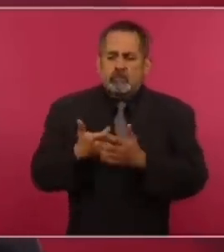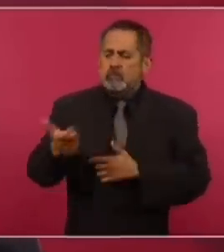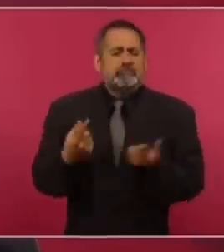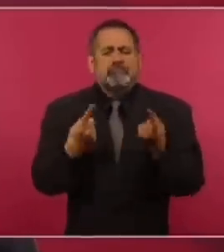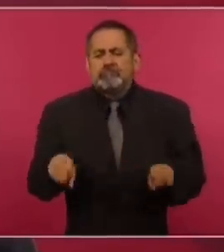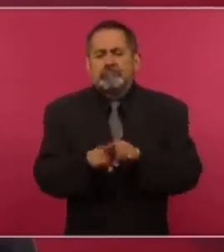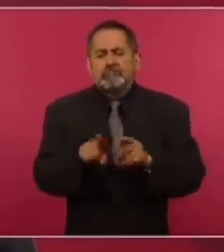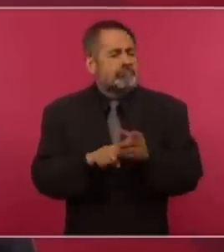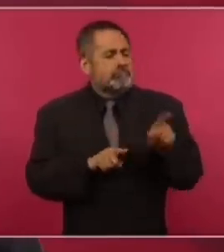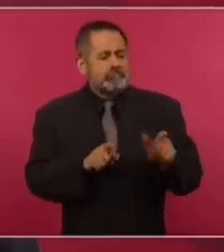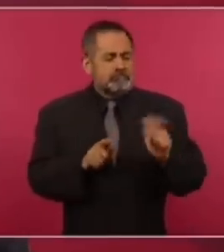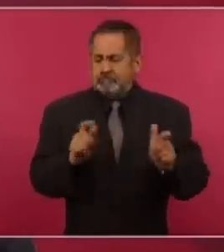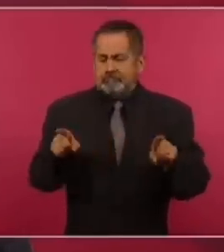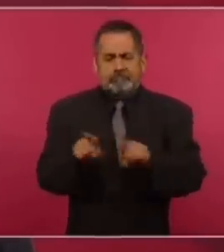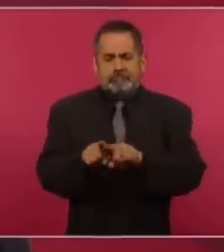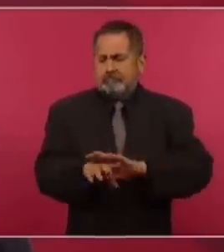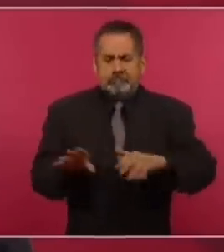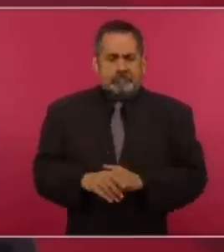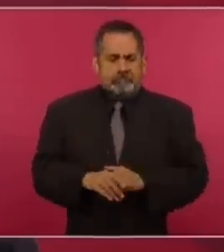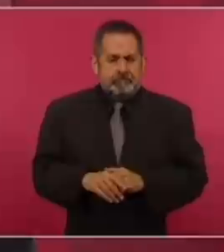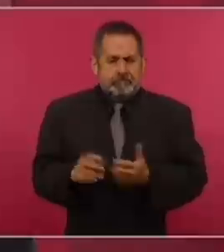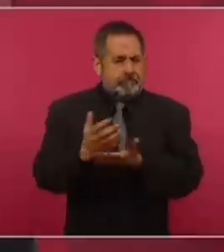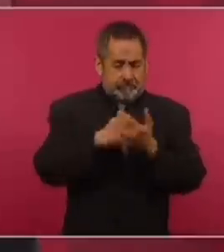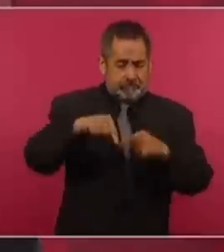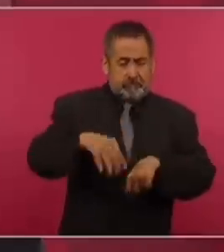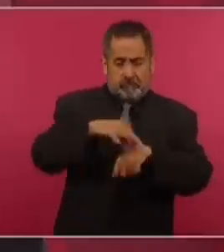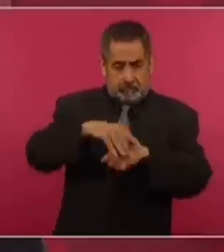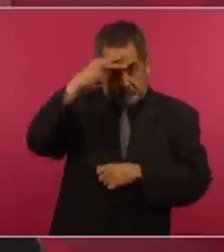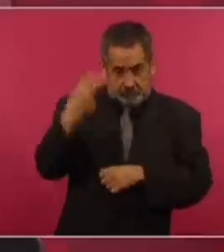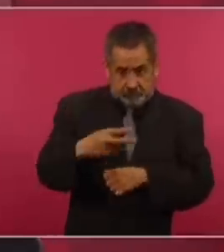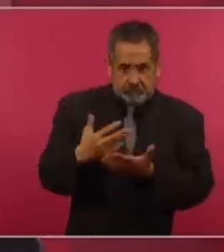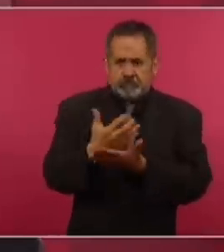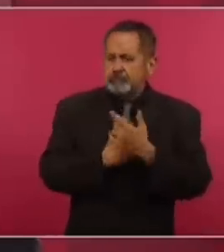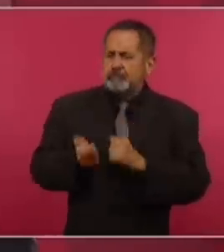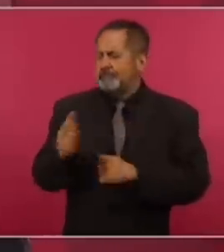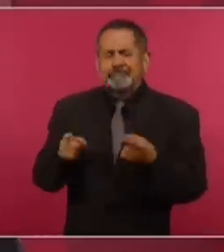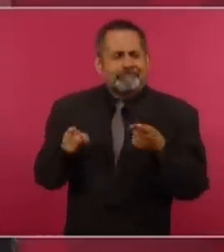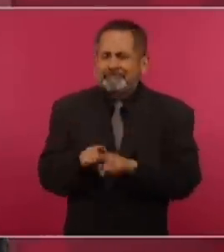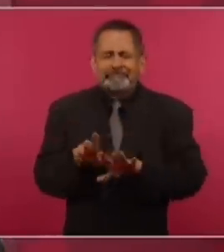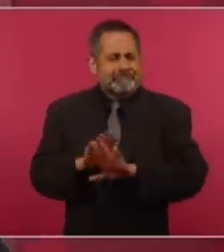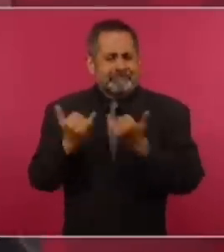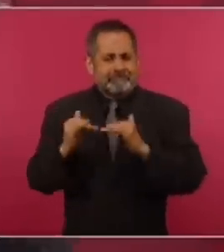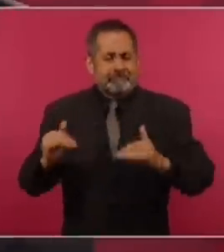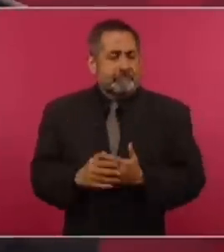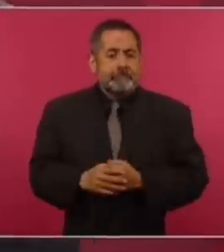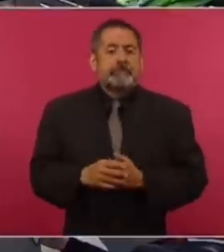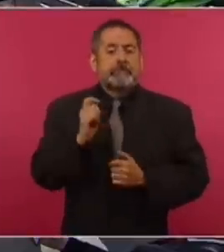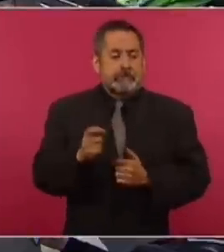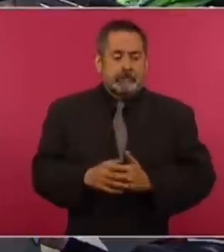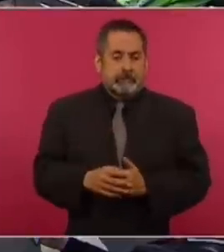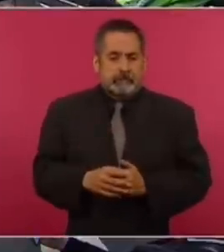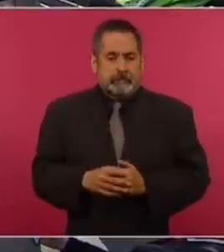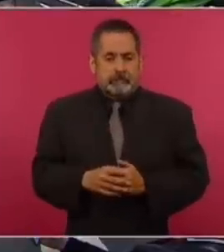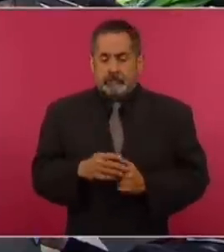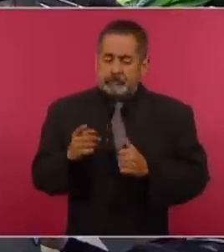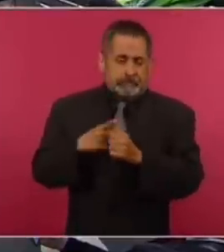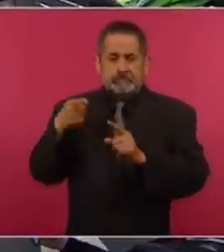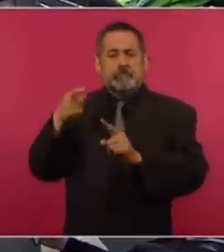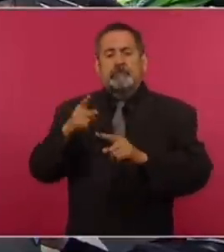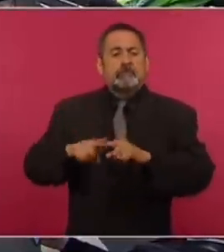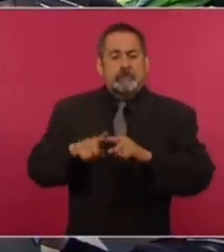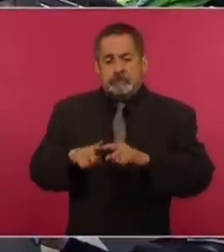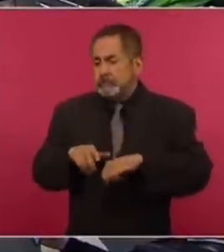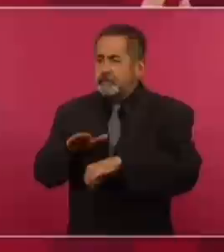que ganan los médicos mexicanos. Y lo primero es